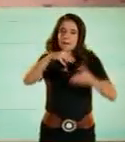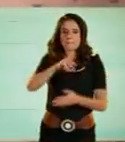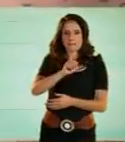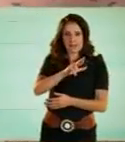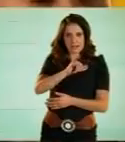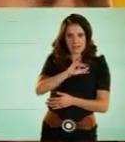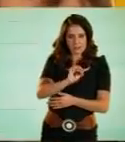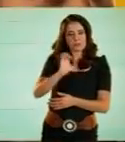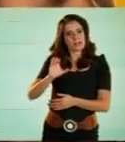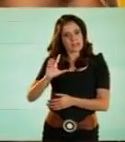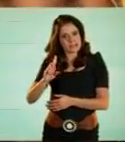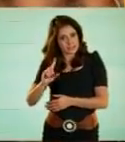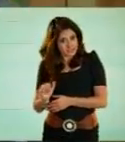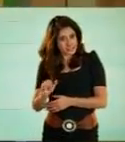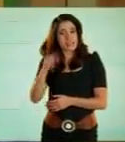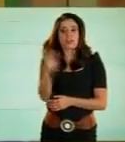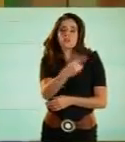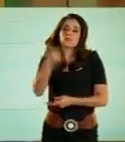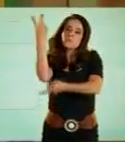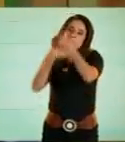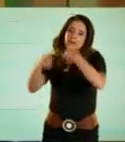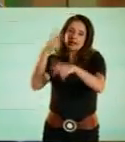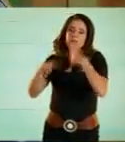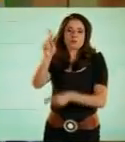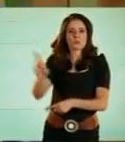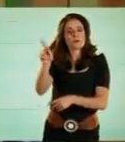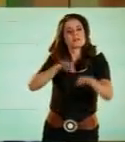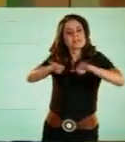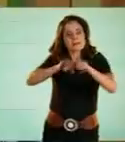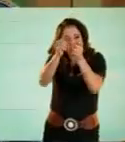Elda. Ellos vienen de una comunidad que trabaja el barro.